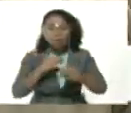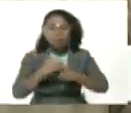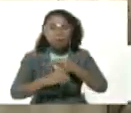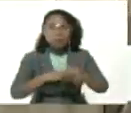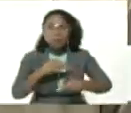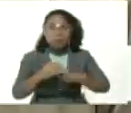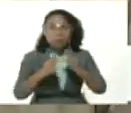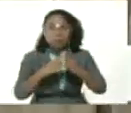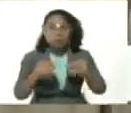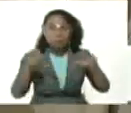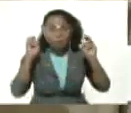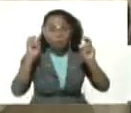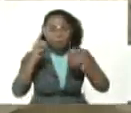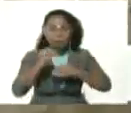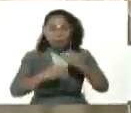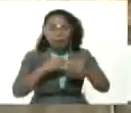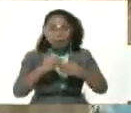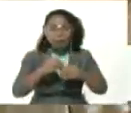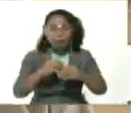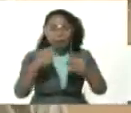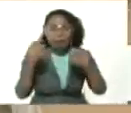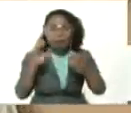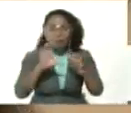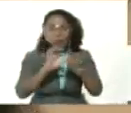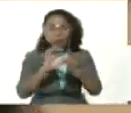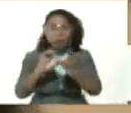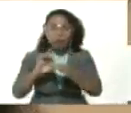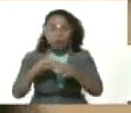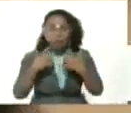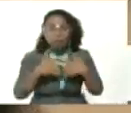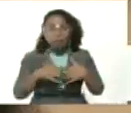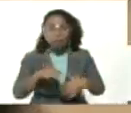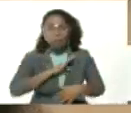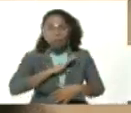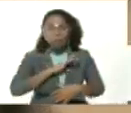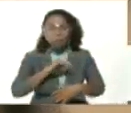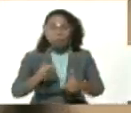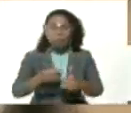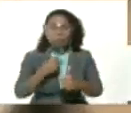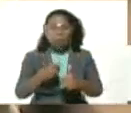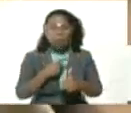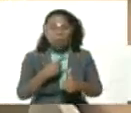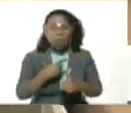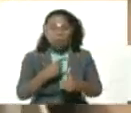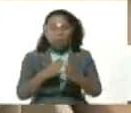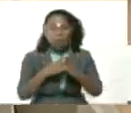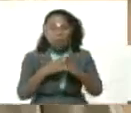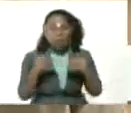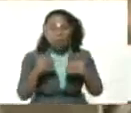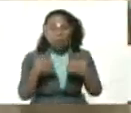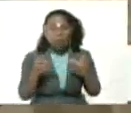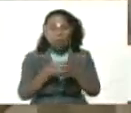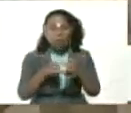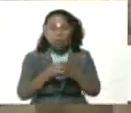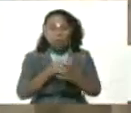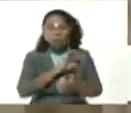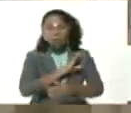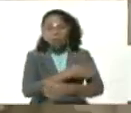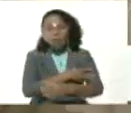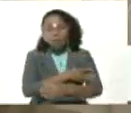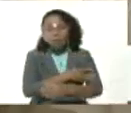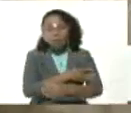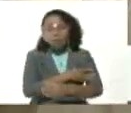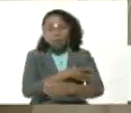todos los productos que llevan tienen que estar articulados con la agroindustria, con los productores primarios, con todo el sector, todas las fuerzas